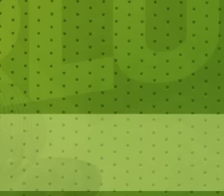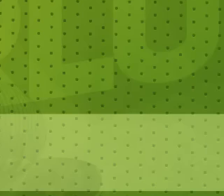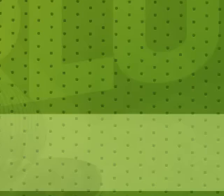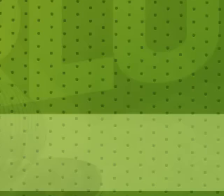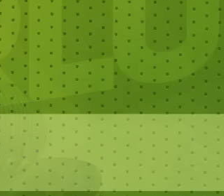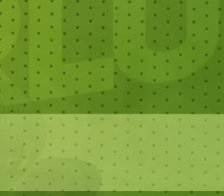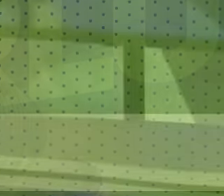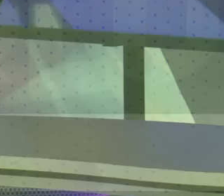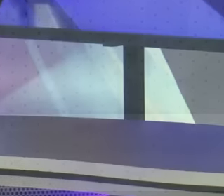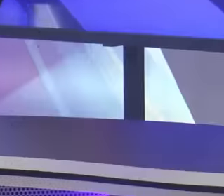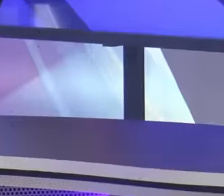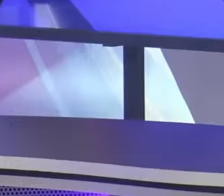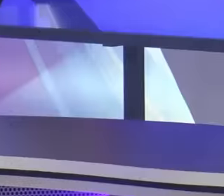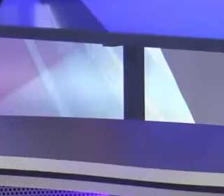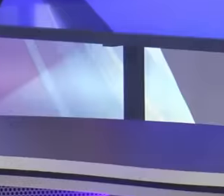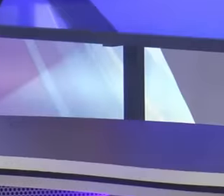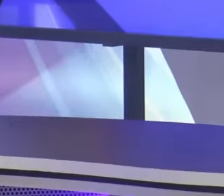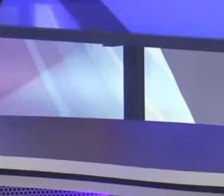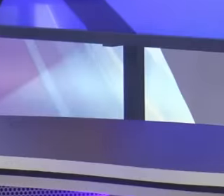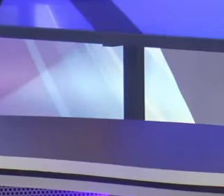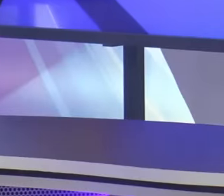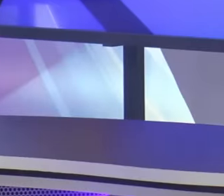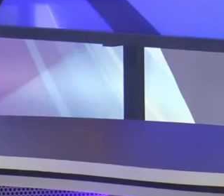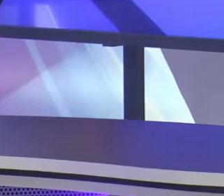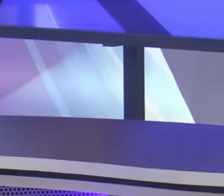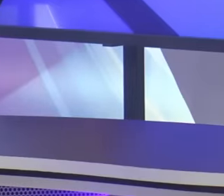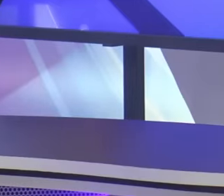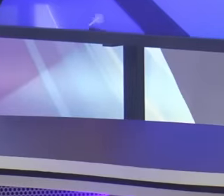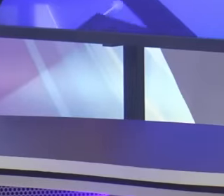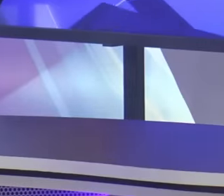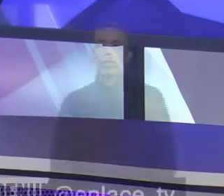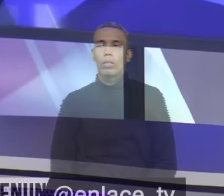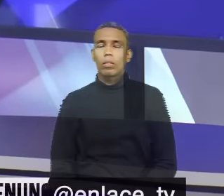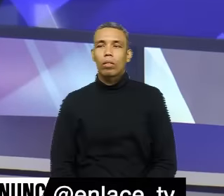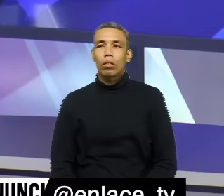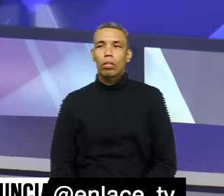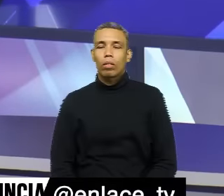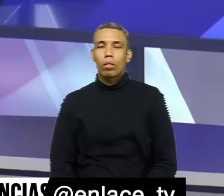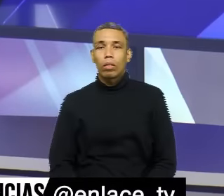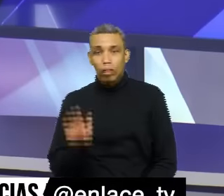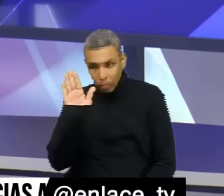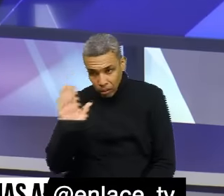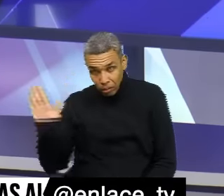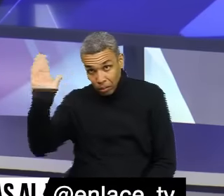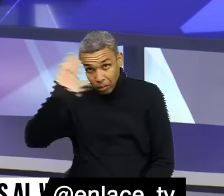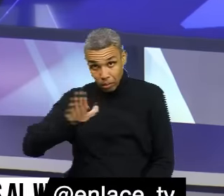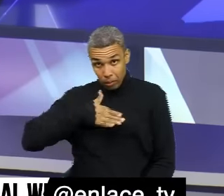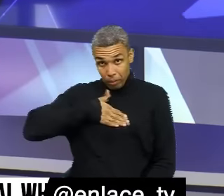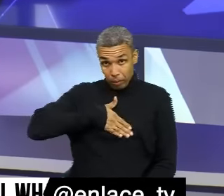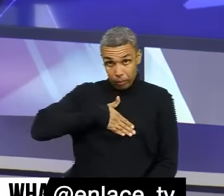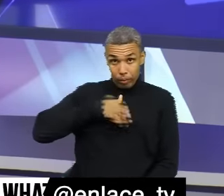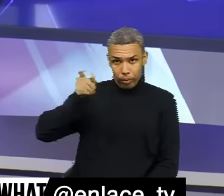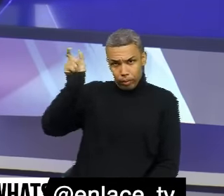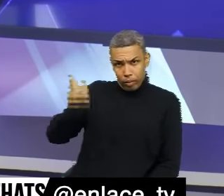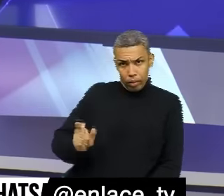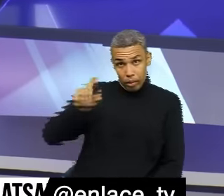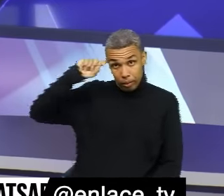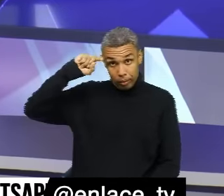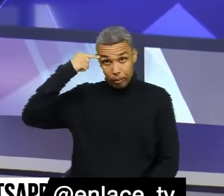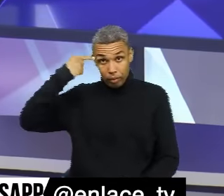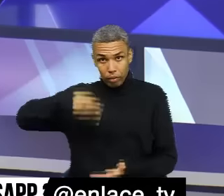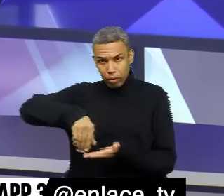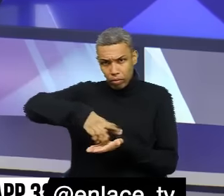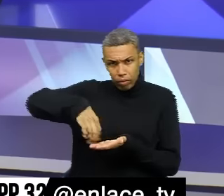Nariño. Y el gobernador de Bolívar, Dumec Turbay, en su visita a Barranca Bermeja, habló del cese al fuego que se rompió en